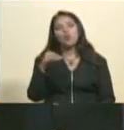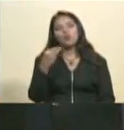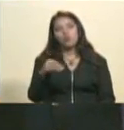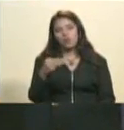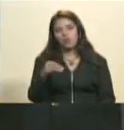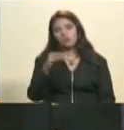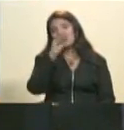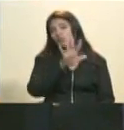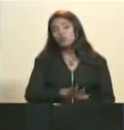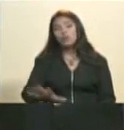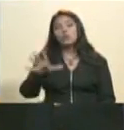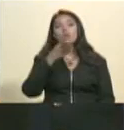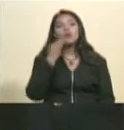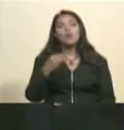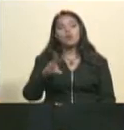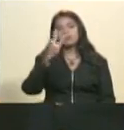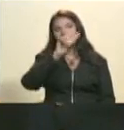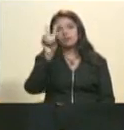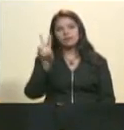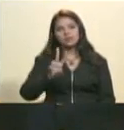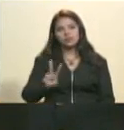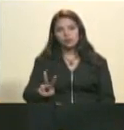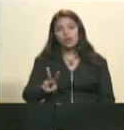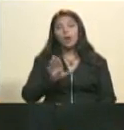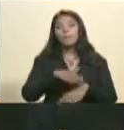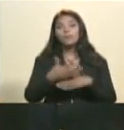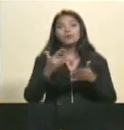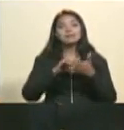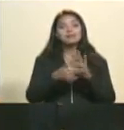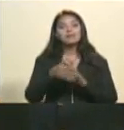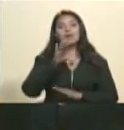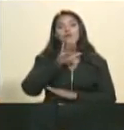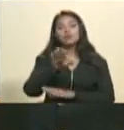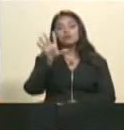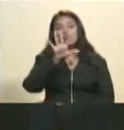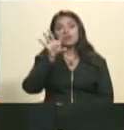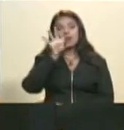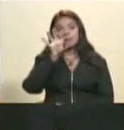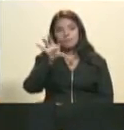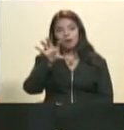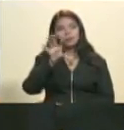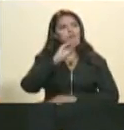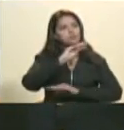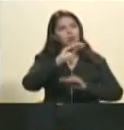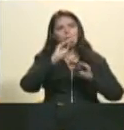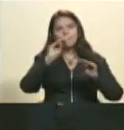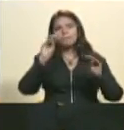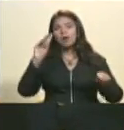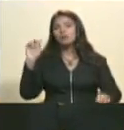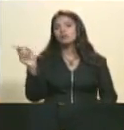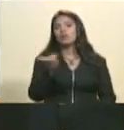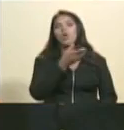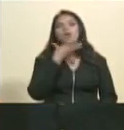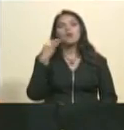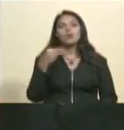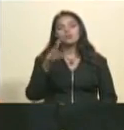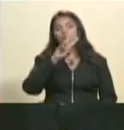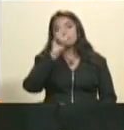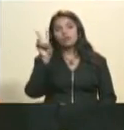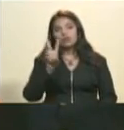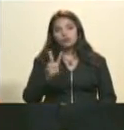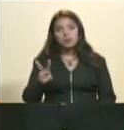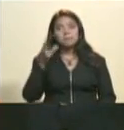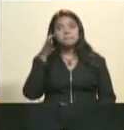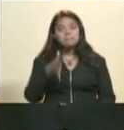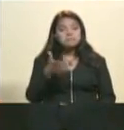juventud de Venezuela, porque es el futuro de la patria. Hago un llamado a la juventud venezolana para